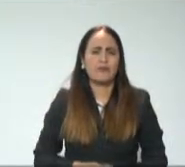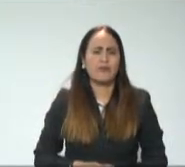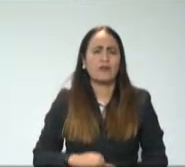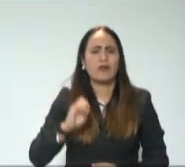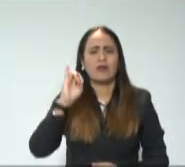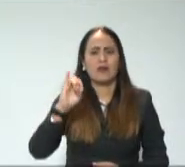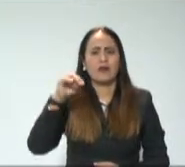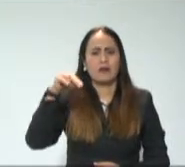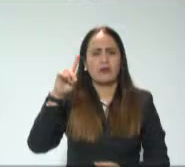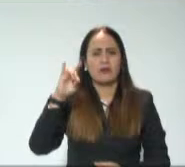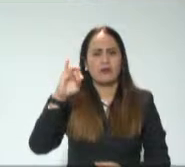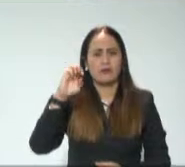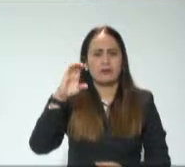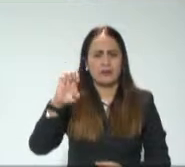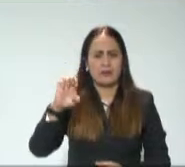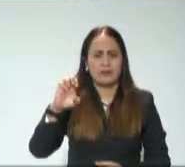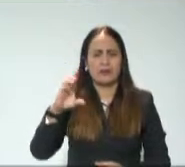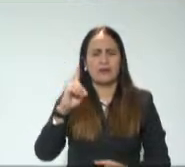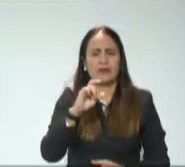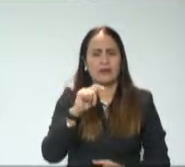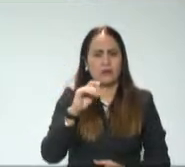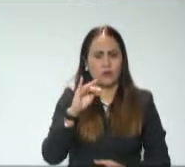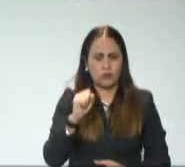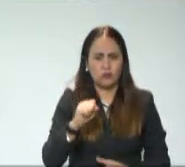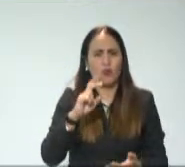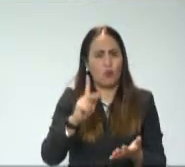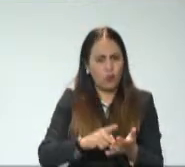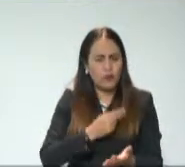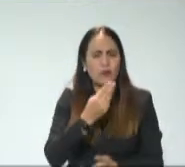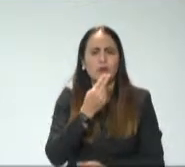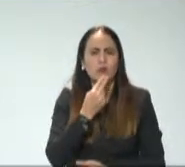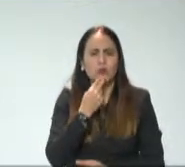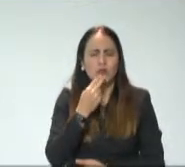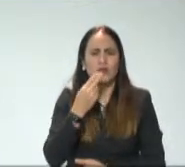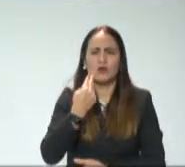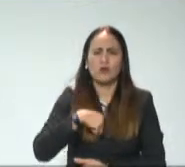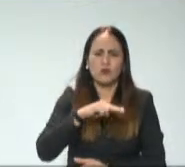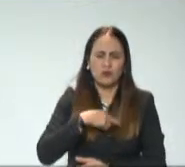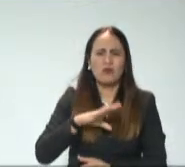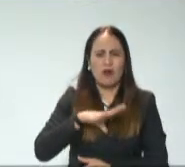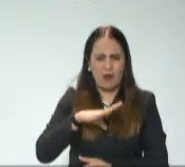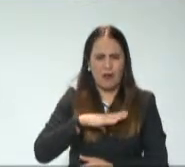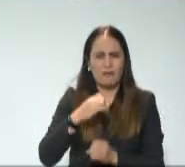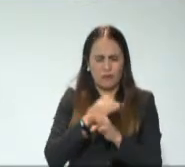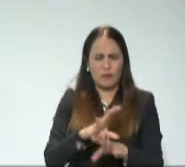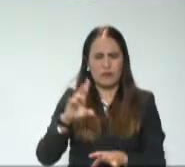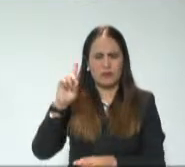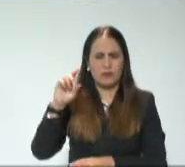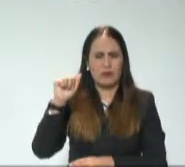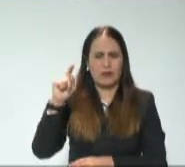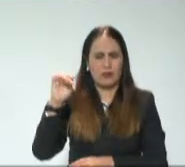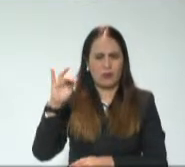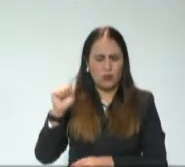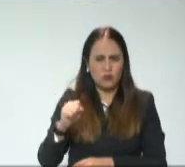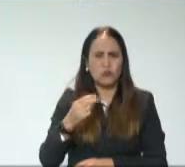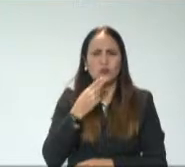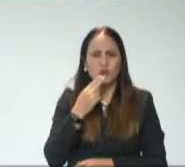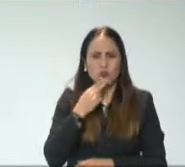de datos reusables tenemos un índice de datos reusables y utilizables de